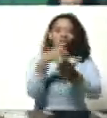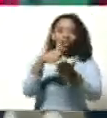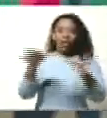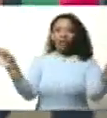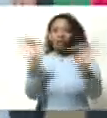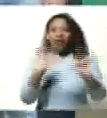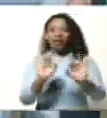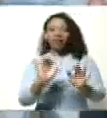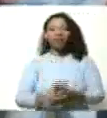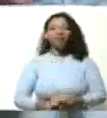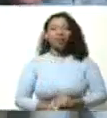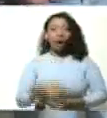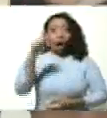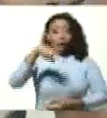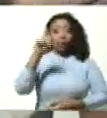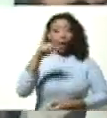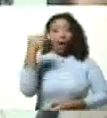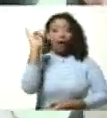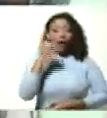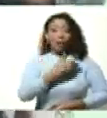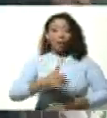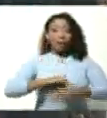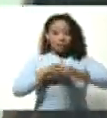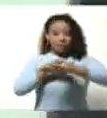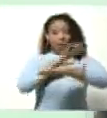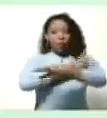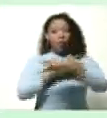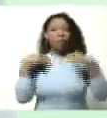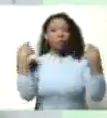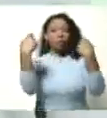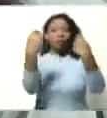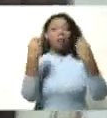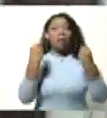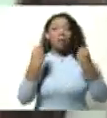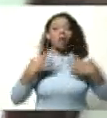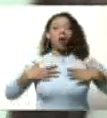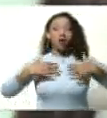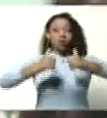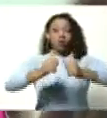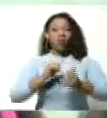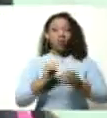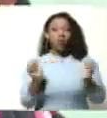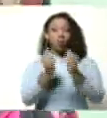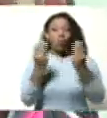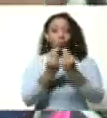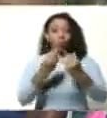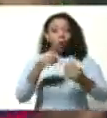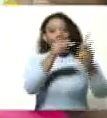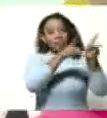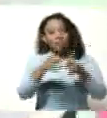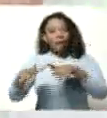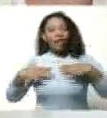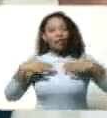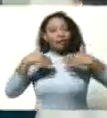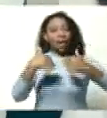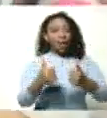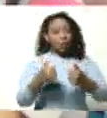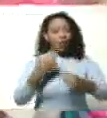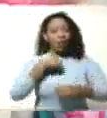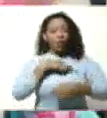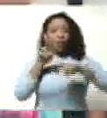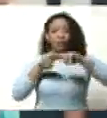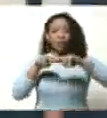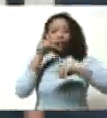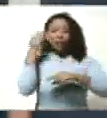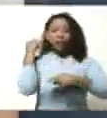vulnerabilidad. También está aquí, pues, la ministra del Poder Popular para la Salud, con el plan, pues, la salud de nuestros